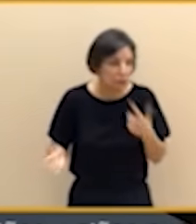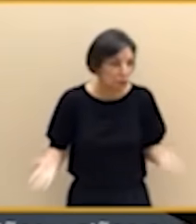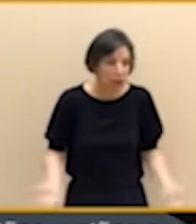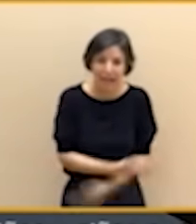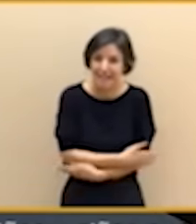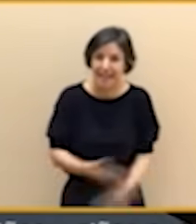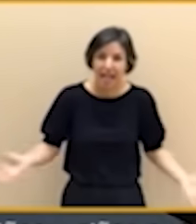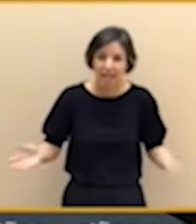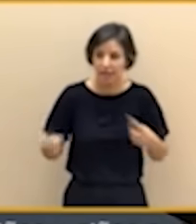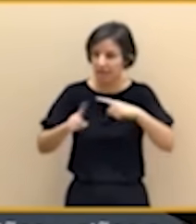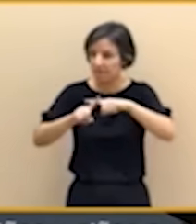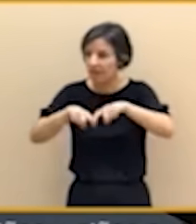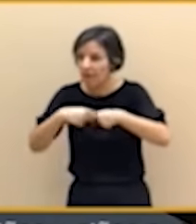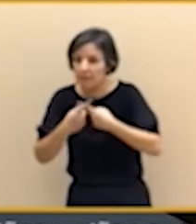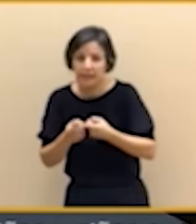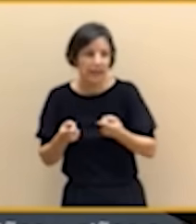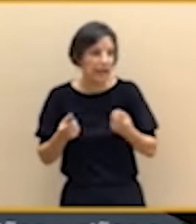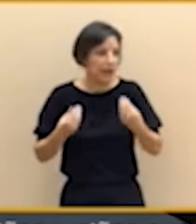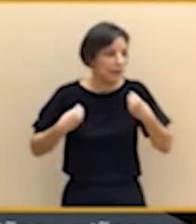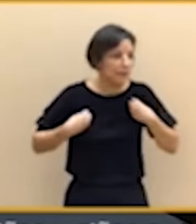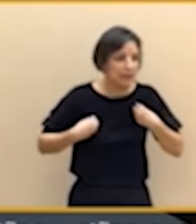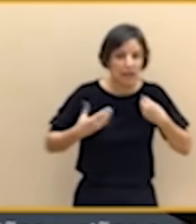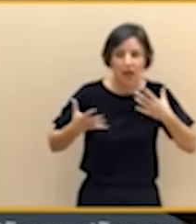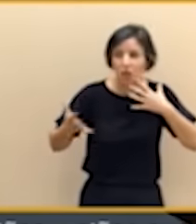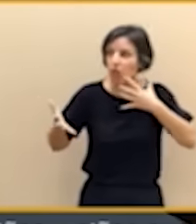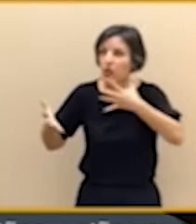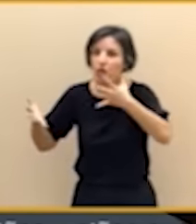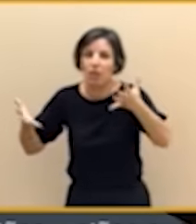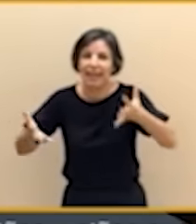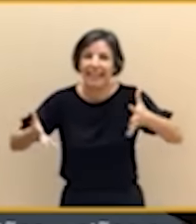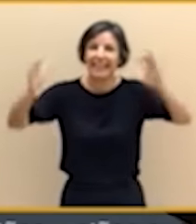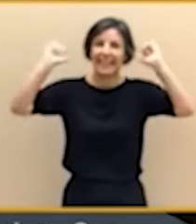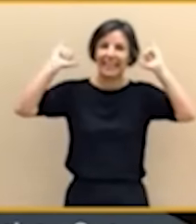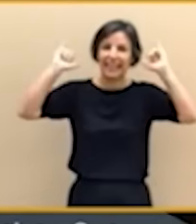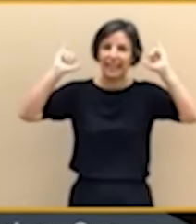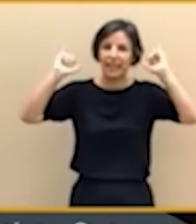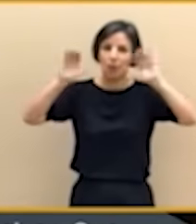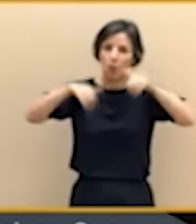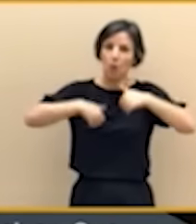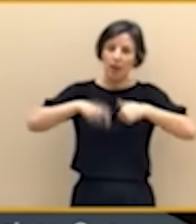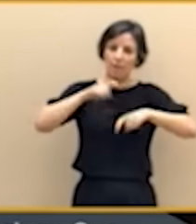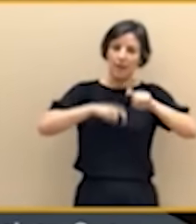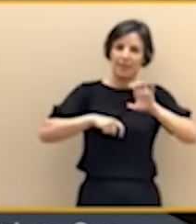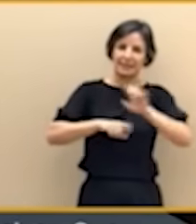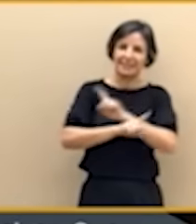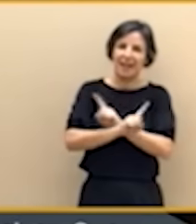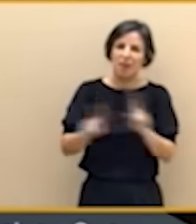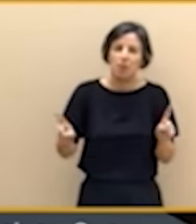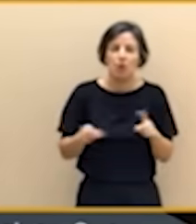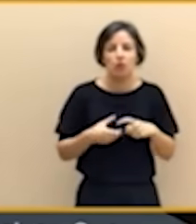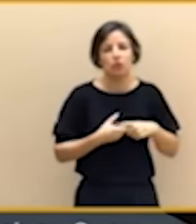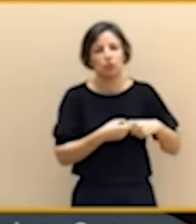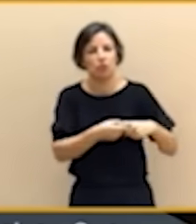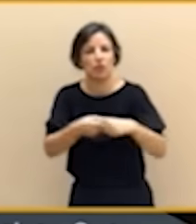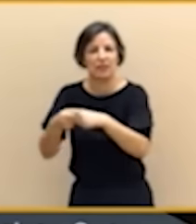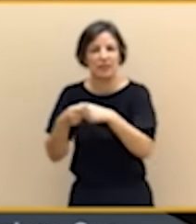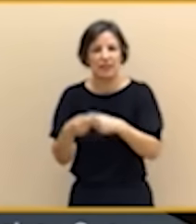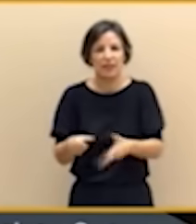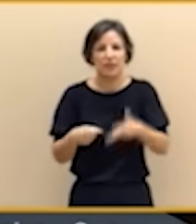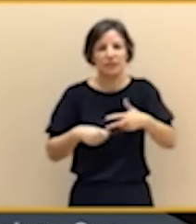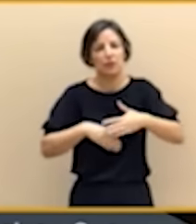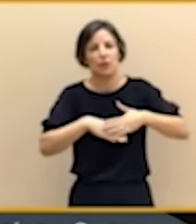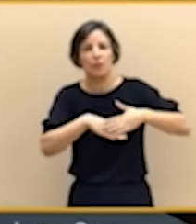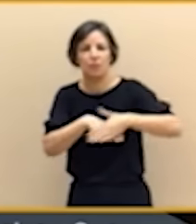ir, ni a dónde volver. Que hablamos de solidaridad, de derechos básicos, de dignidad, de atención y de cuidados. De eso